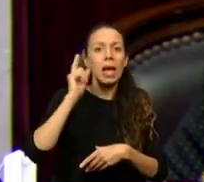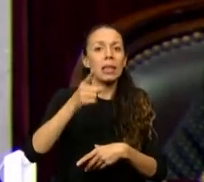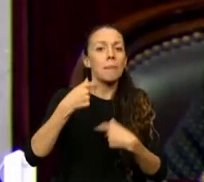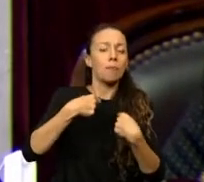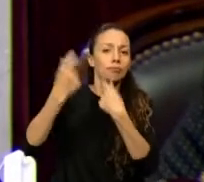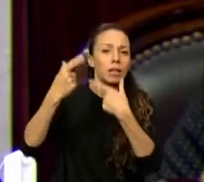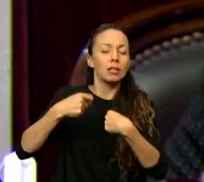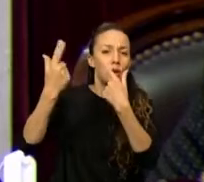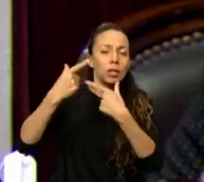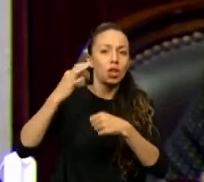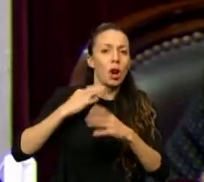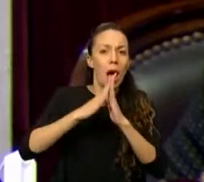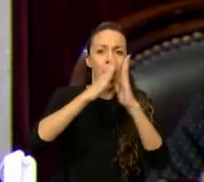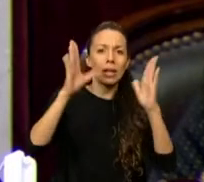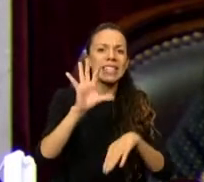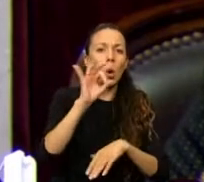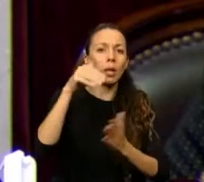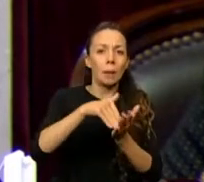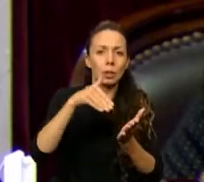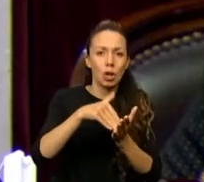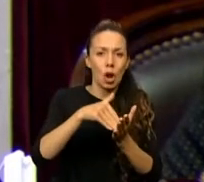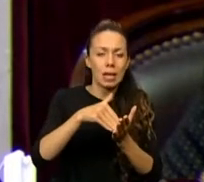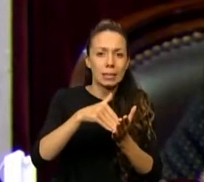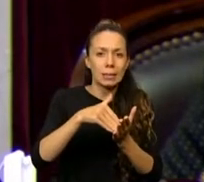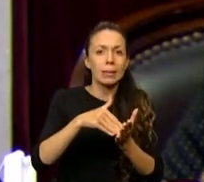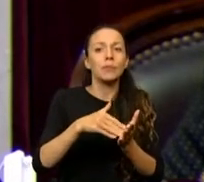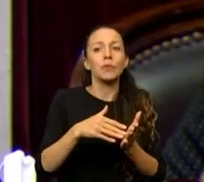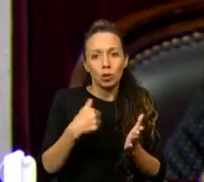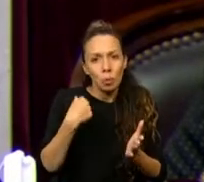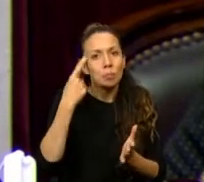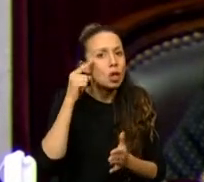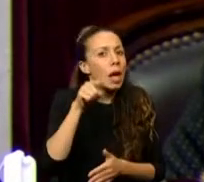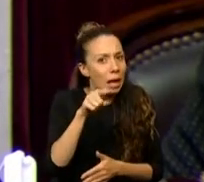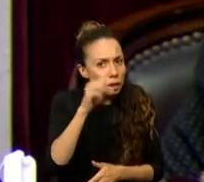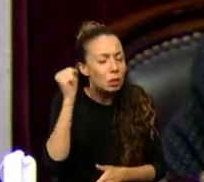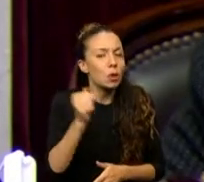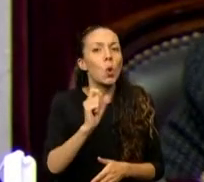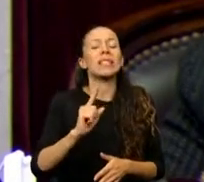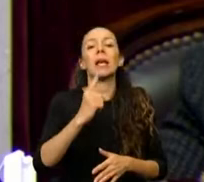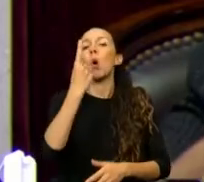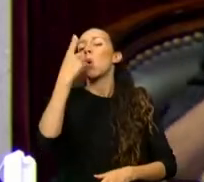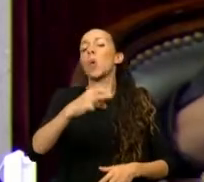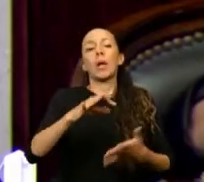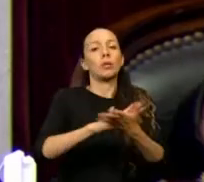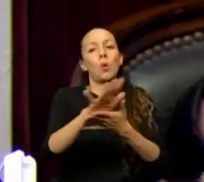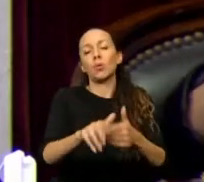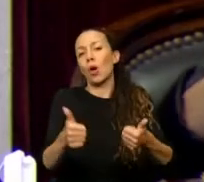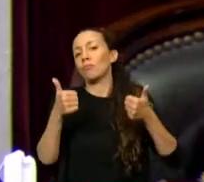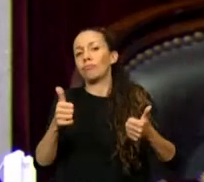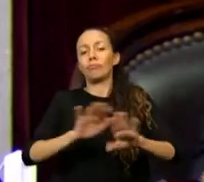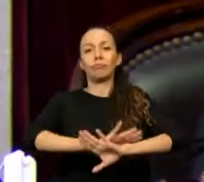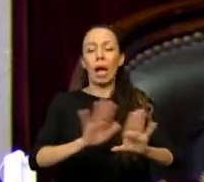anuales. Y me parece que eso es un punto a tener en cuenta. No será la panacea, pero todo desarrollo